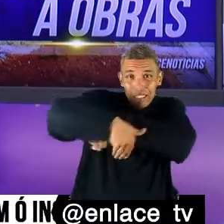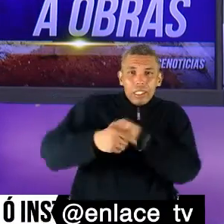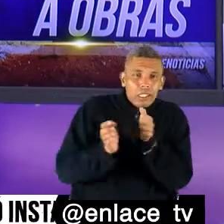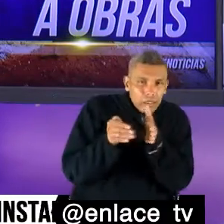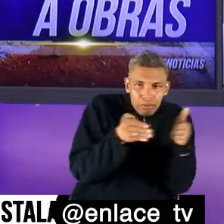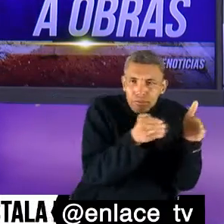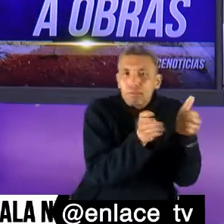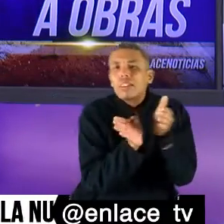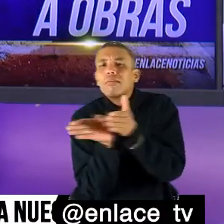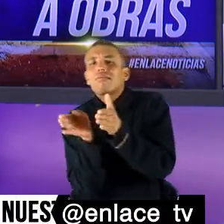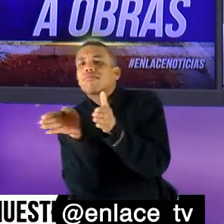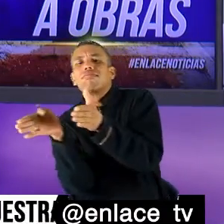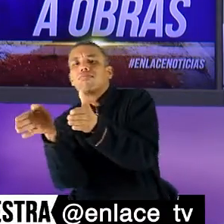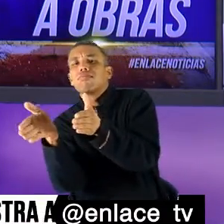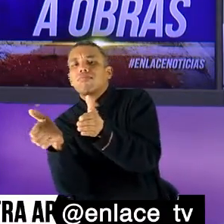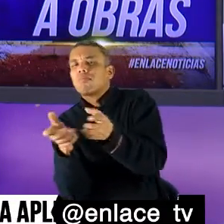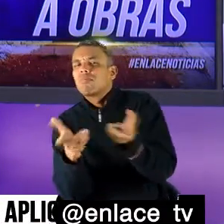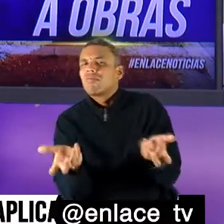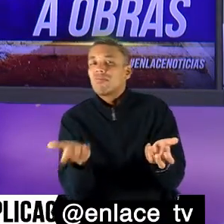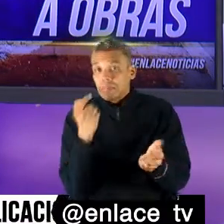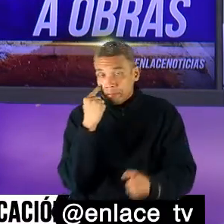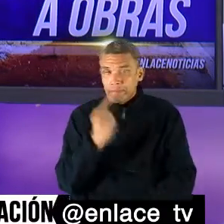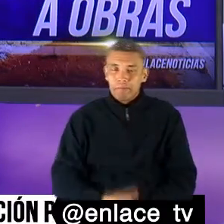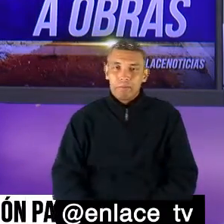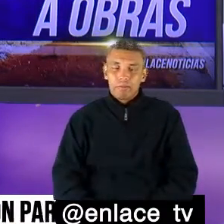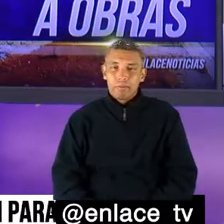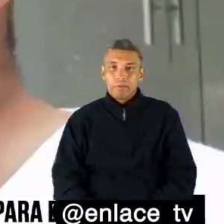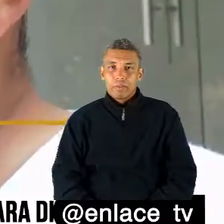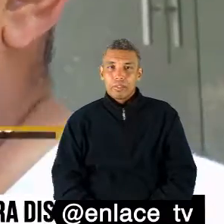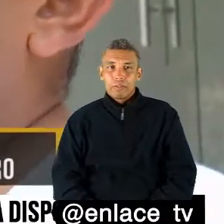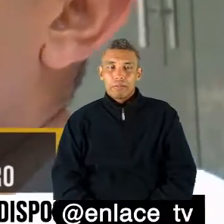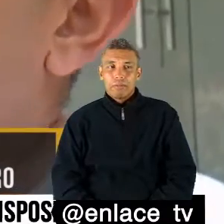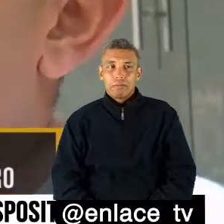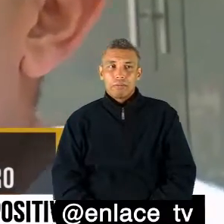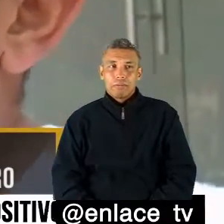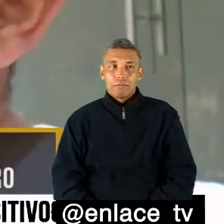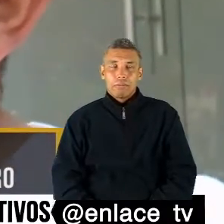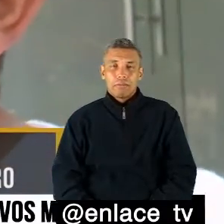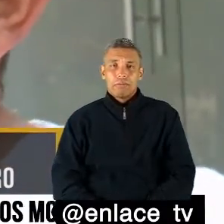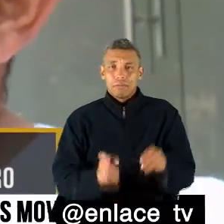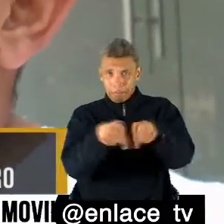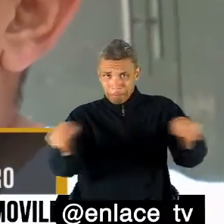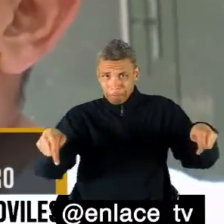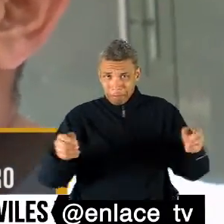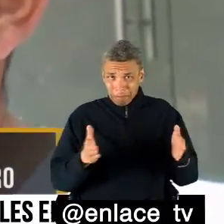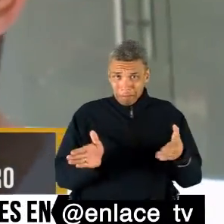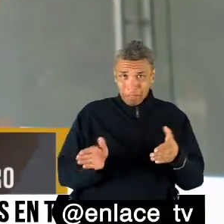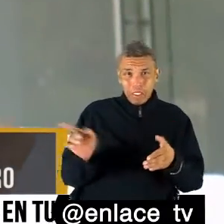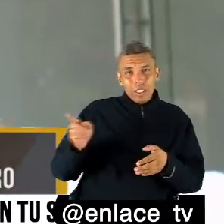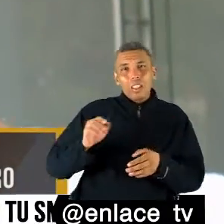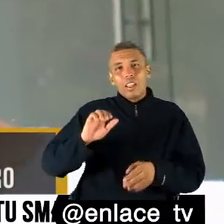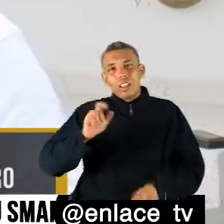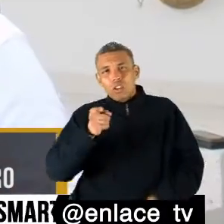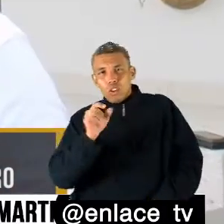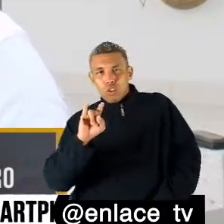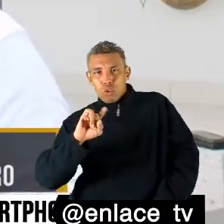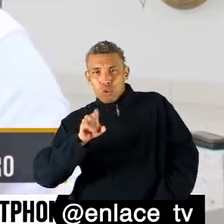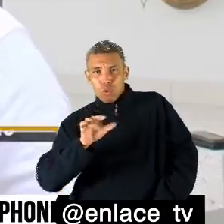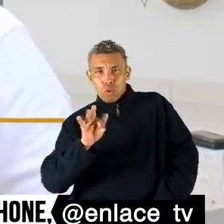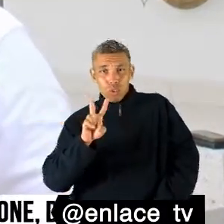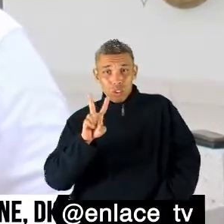de Tránsito y Transporte de Barranca Bermeja. El jefe de la Oficina Asesora de Planeación Municipal, arquitecto Gustavo Afanador Severiche,